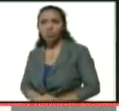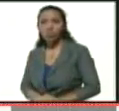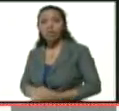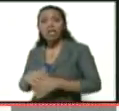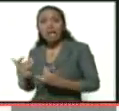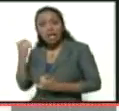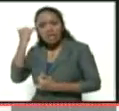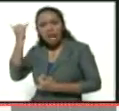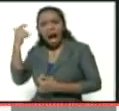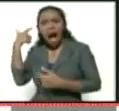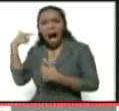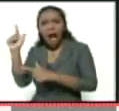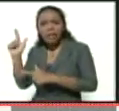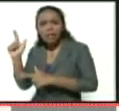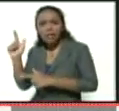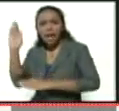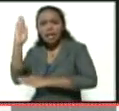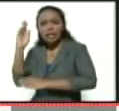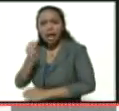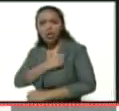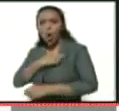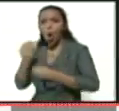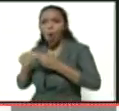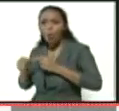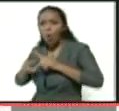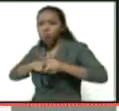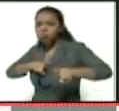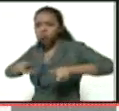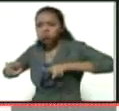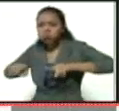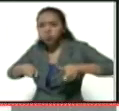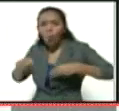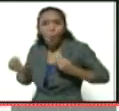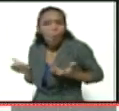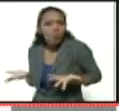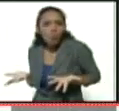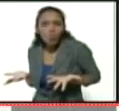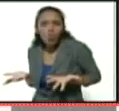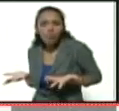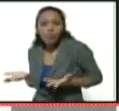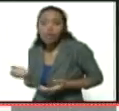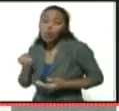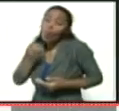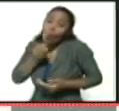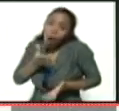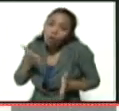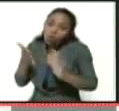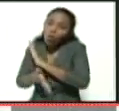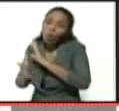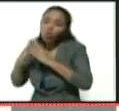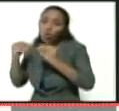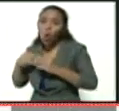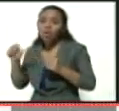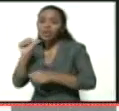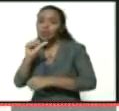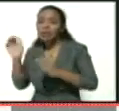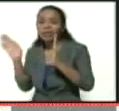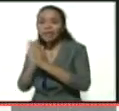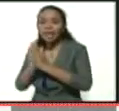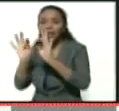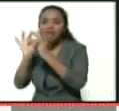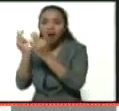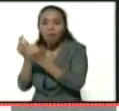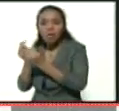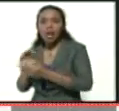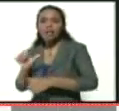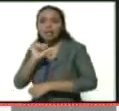ideas trae la Iglesia Católica? ¿Cómo podemos coordinar? Y bueno, sobre todo la Semana Santa en familia, la